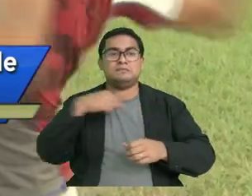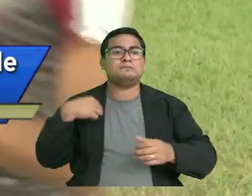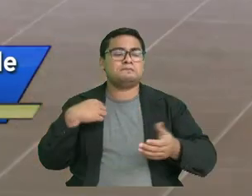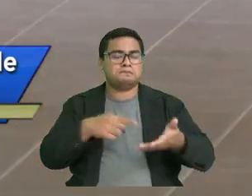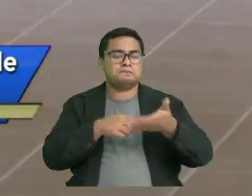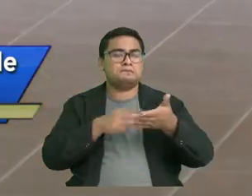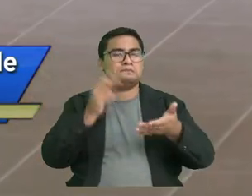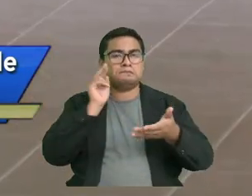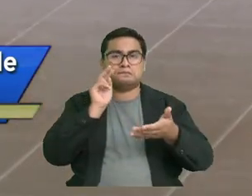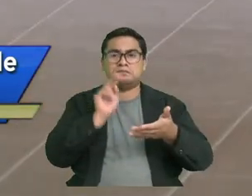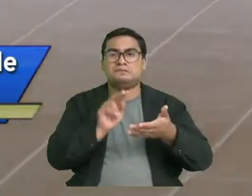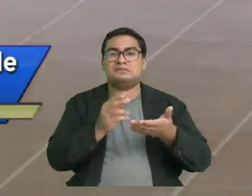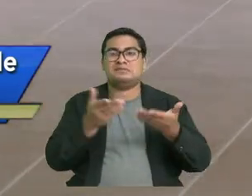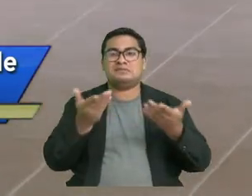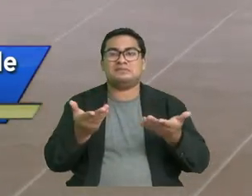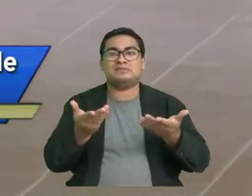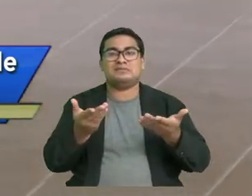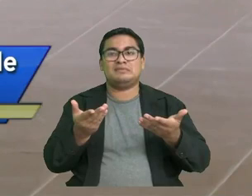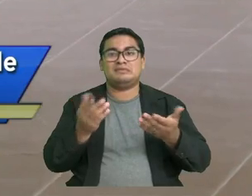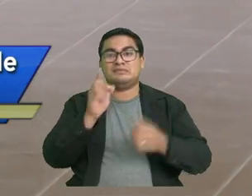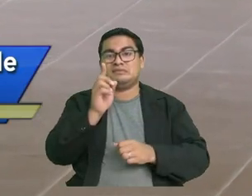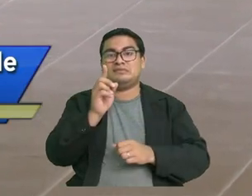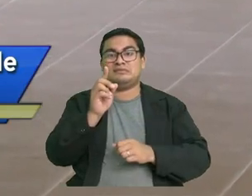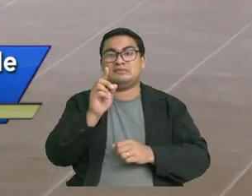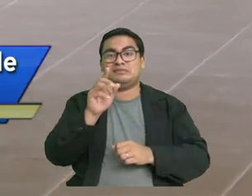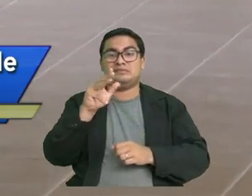que es hasta en